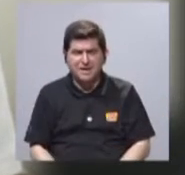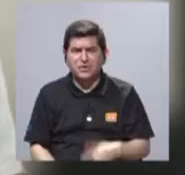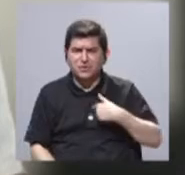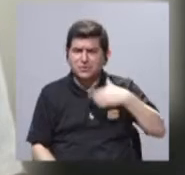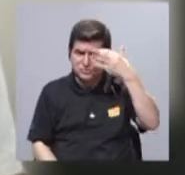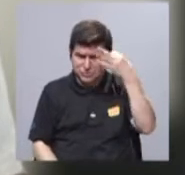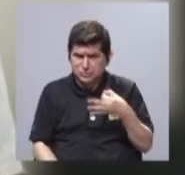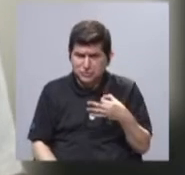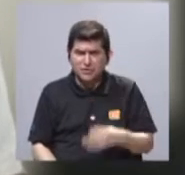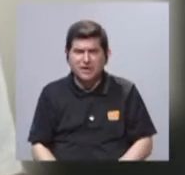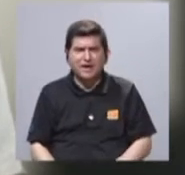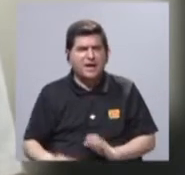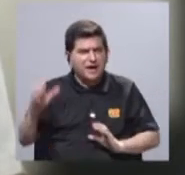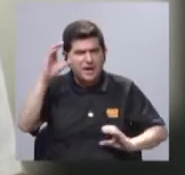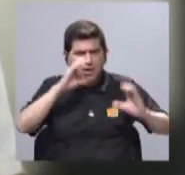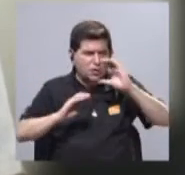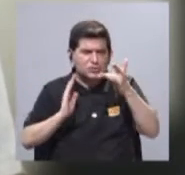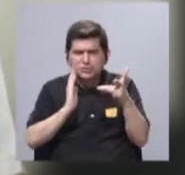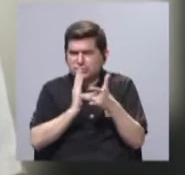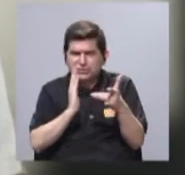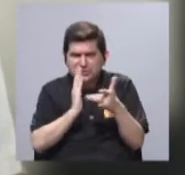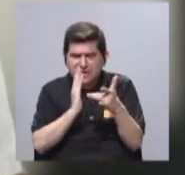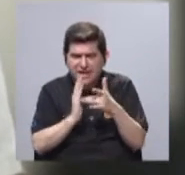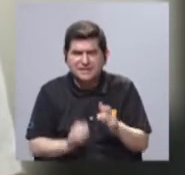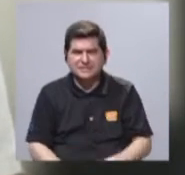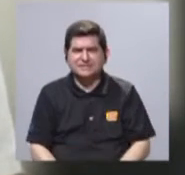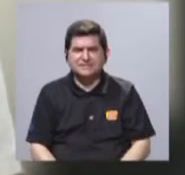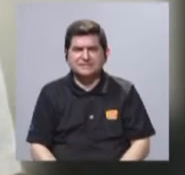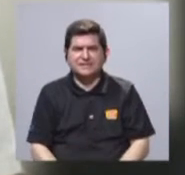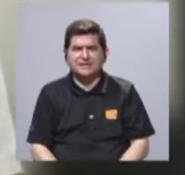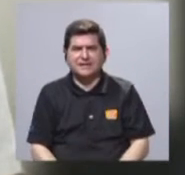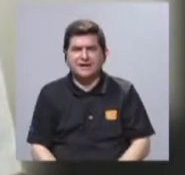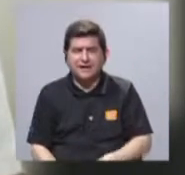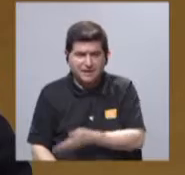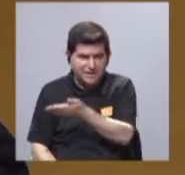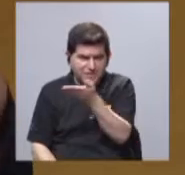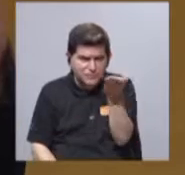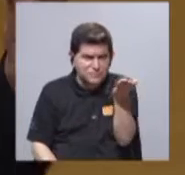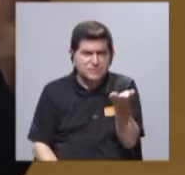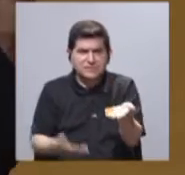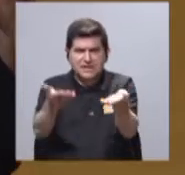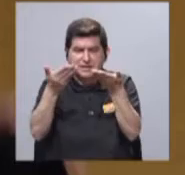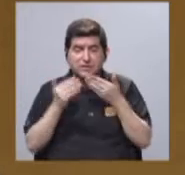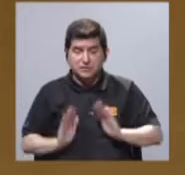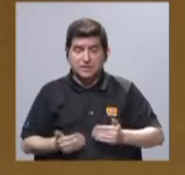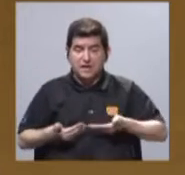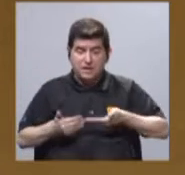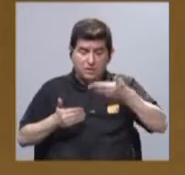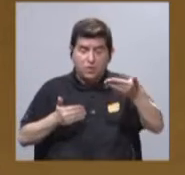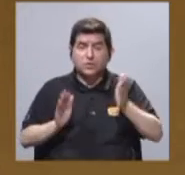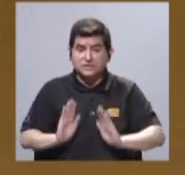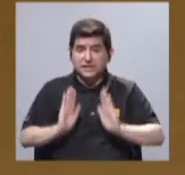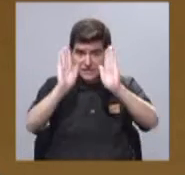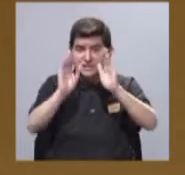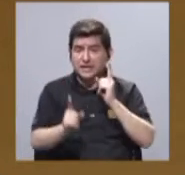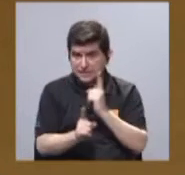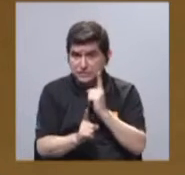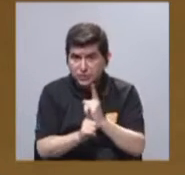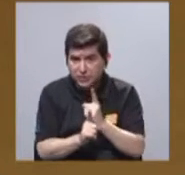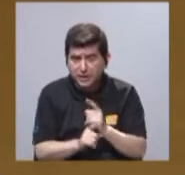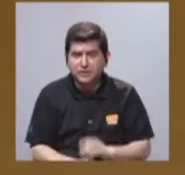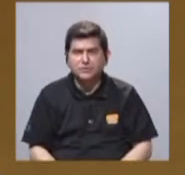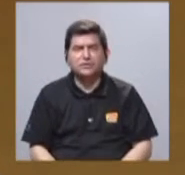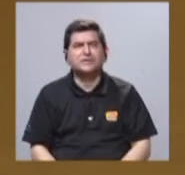no le digas salpicar me negó que yo dije maravilloso pero me parece que en ese sentido de la ciencia y la